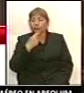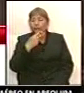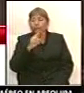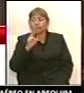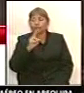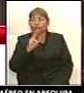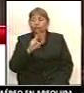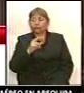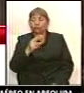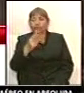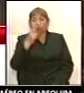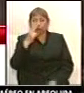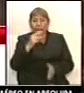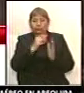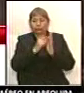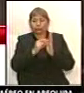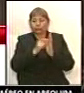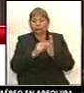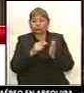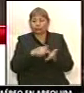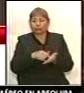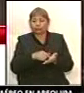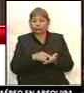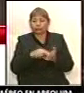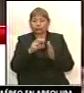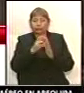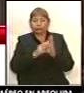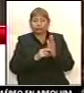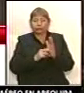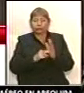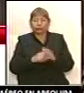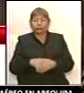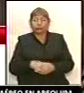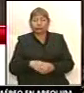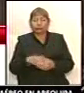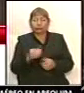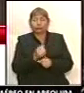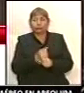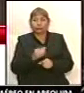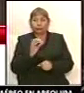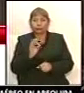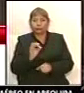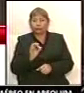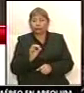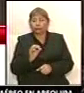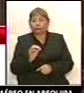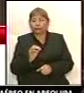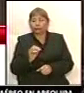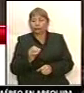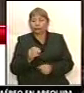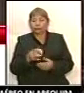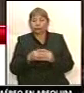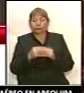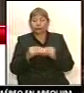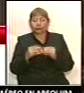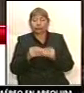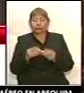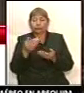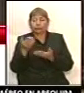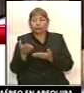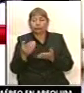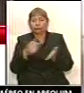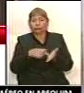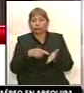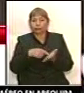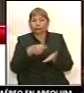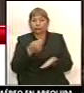resoluciones establecen dos líneas crediticias: el plan de renovación del cafeto, financiamiento directo al productor o conciliación de la deuda de